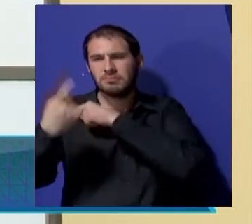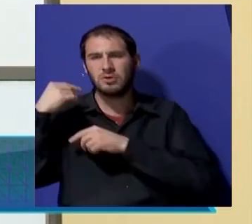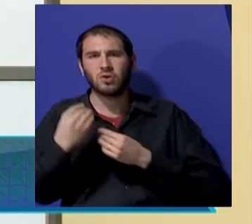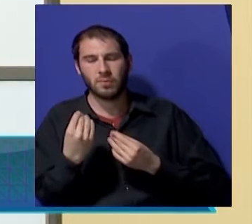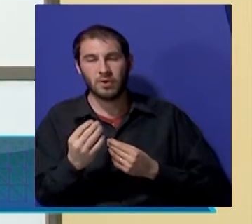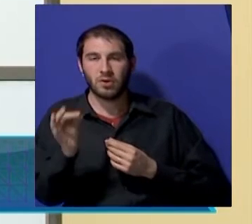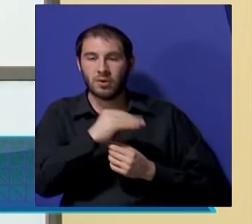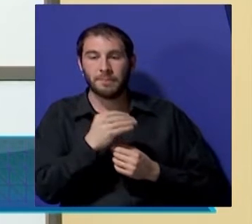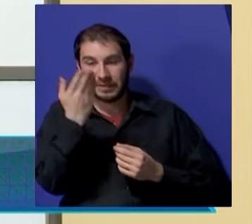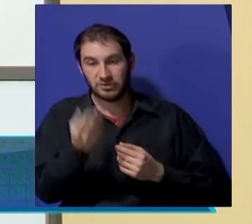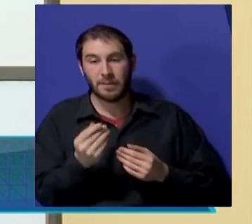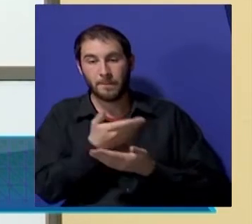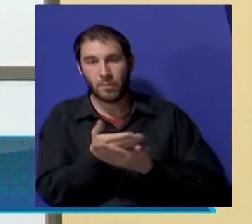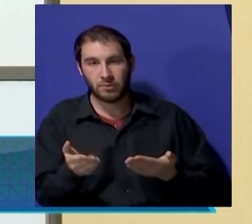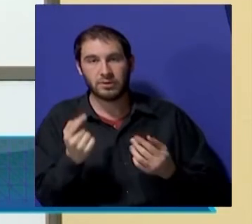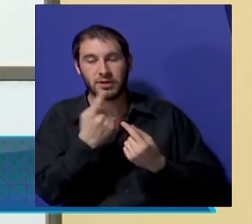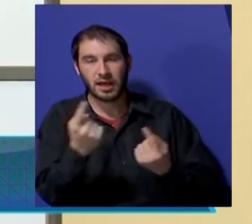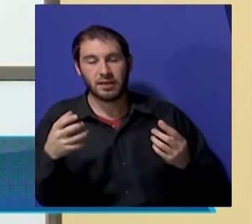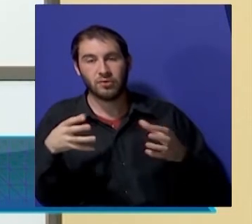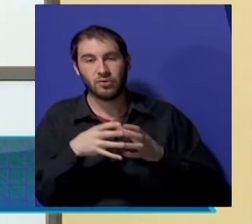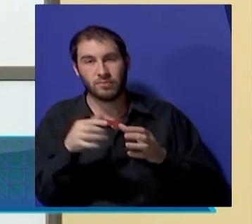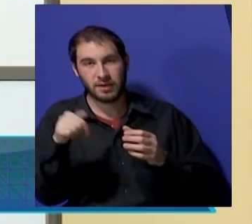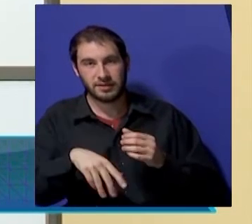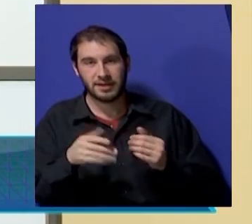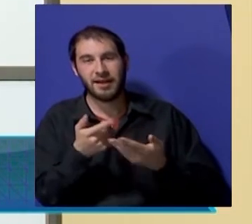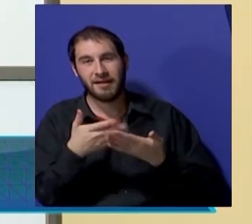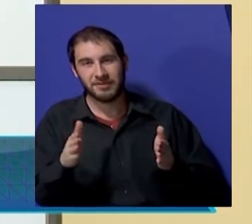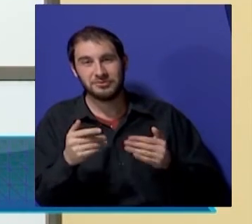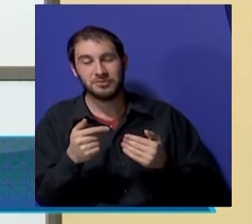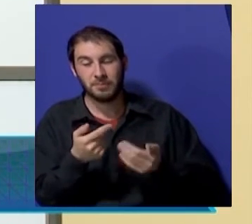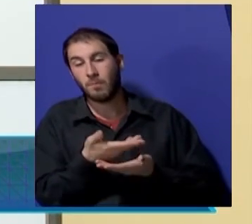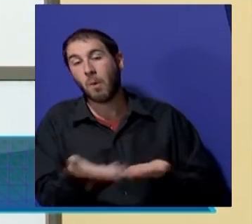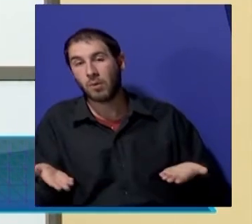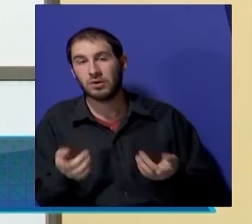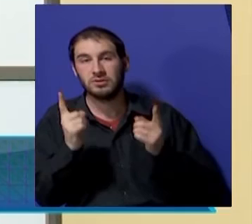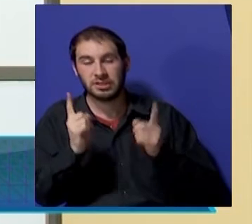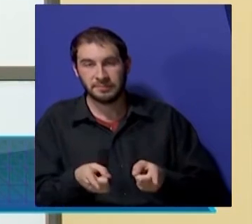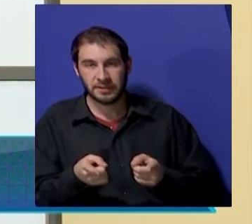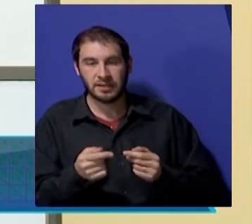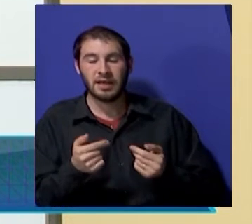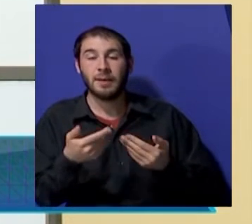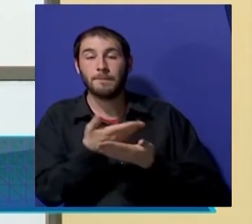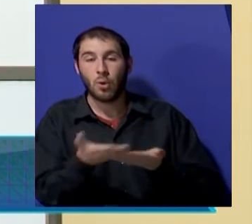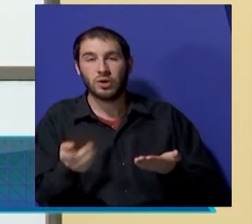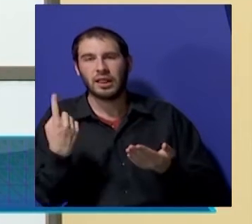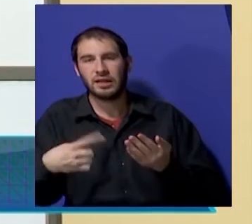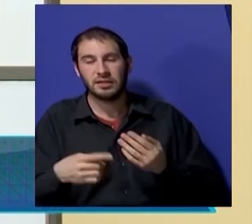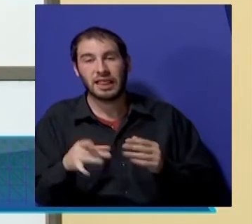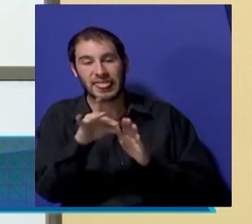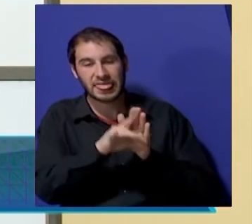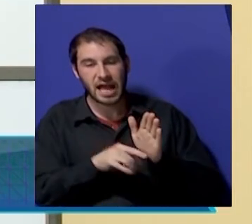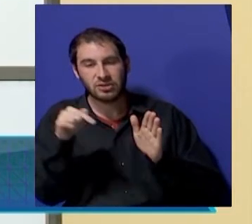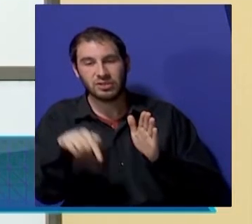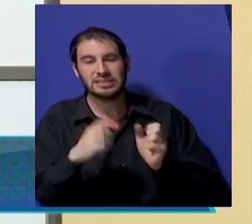o de funcionario público de cada uno de los miembros del organismo, va a estar abierta y al público, y también va a estar abierta una base de datos sobre cuál es